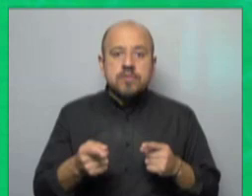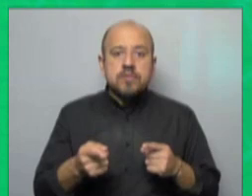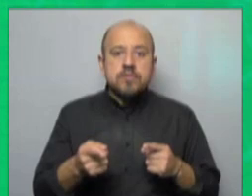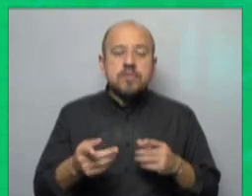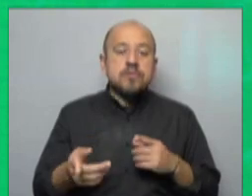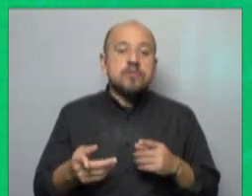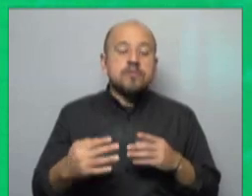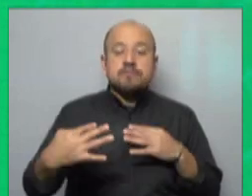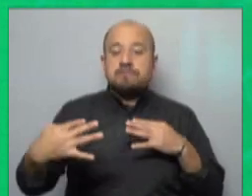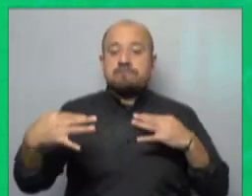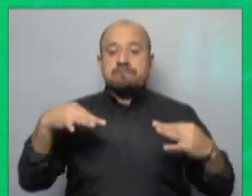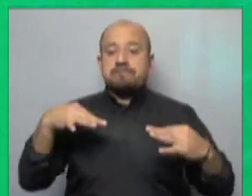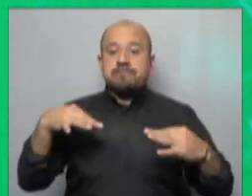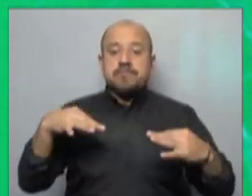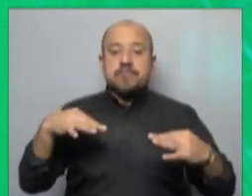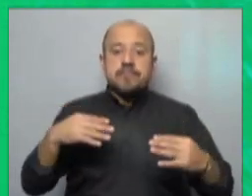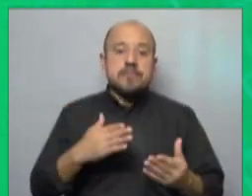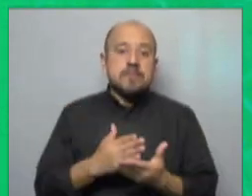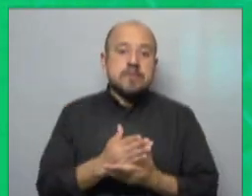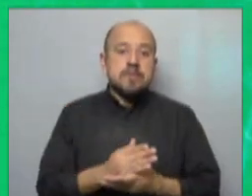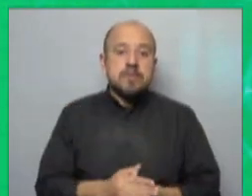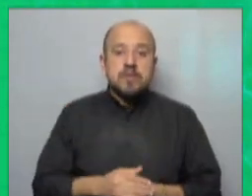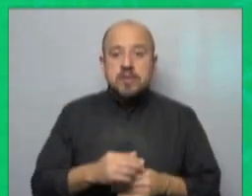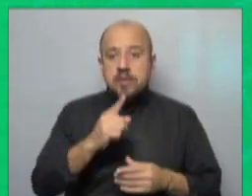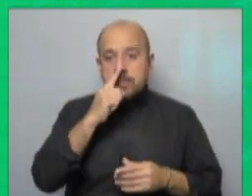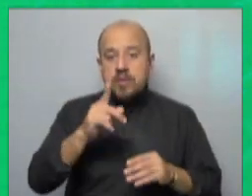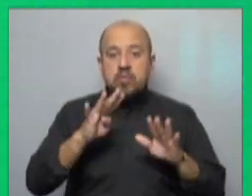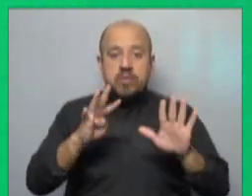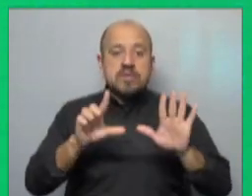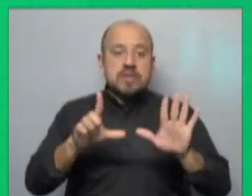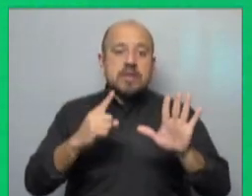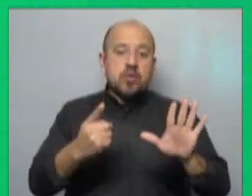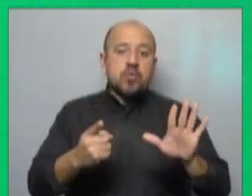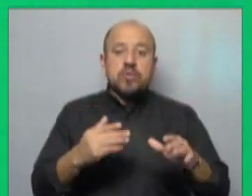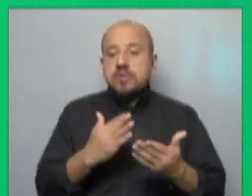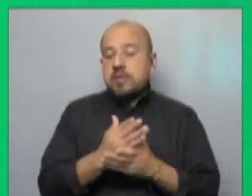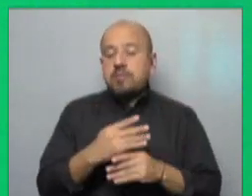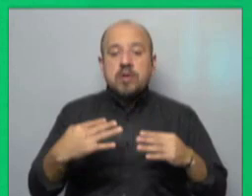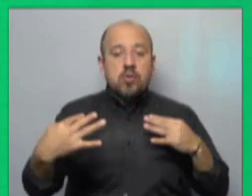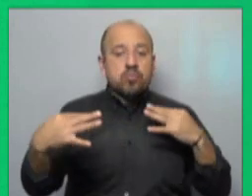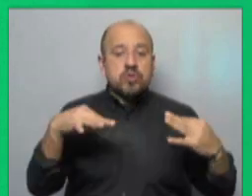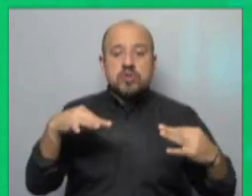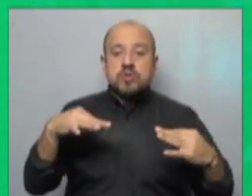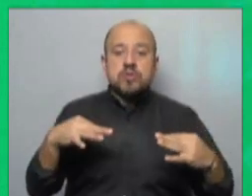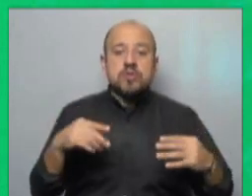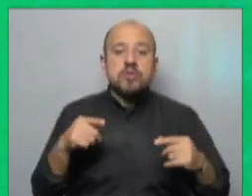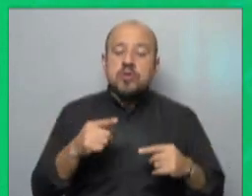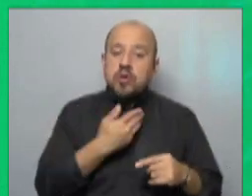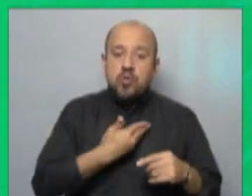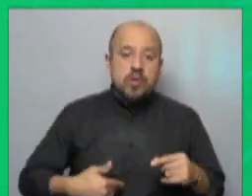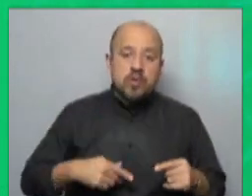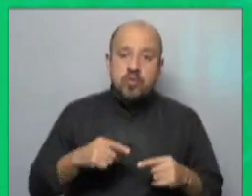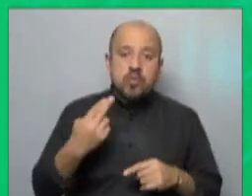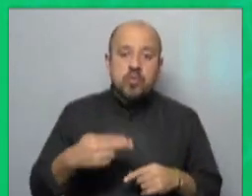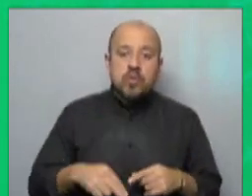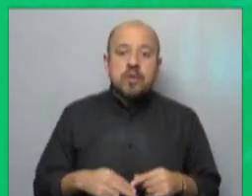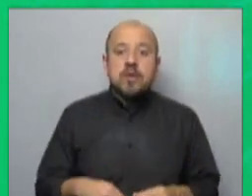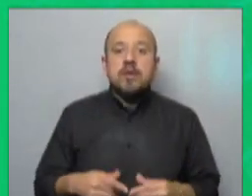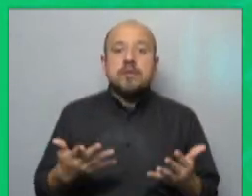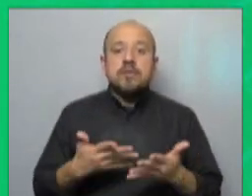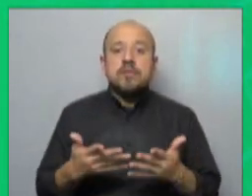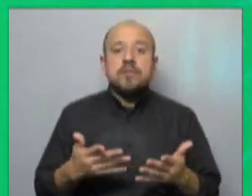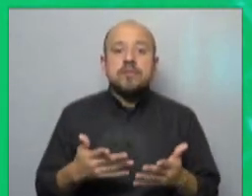durante toda su historia del 71 en adelante sin haber sido gobierno en este caso